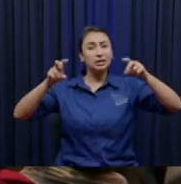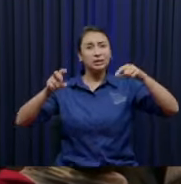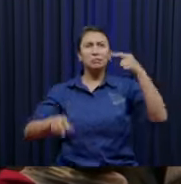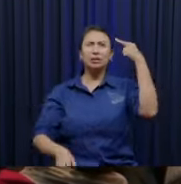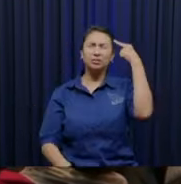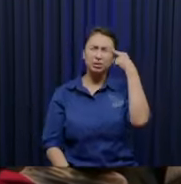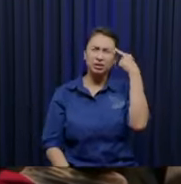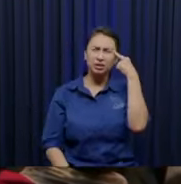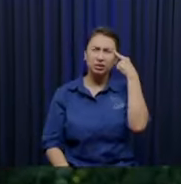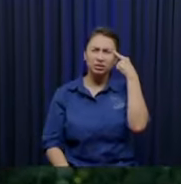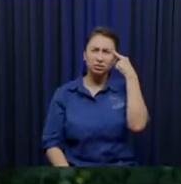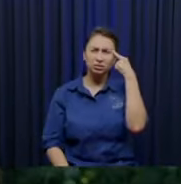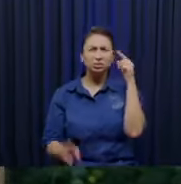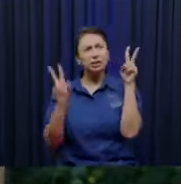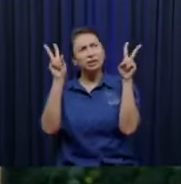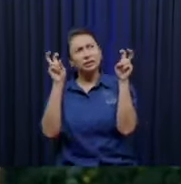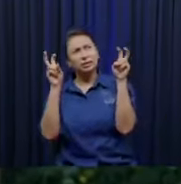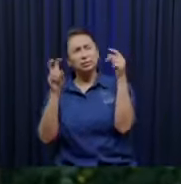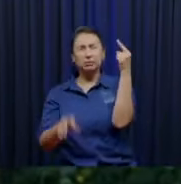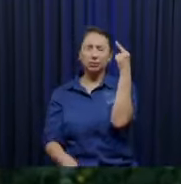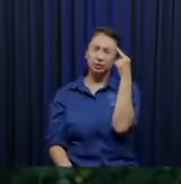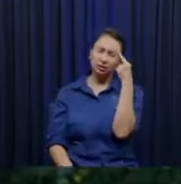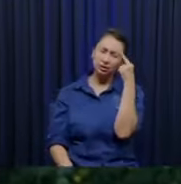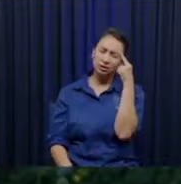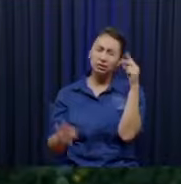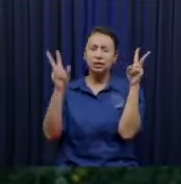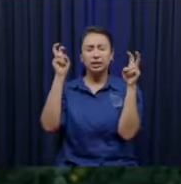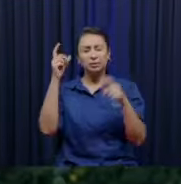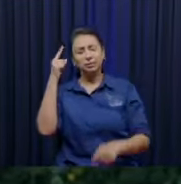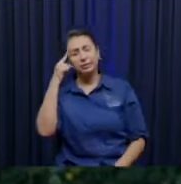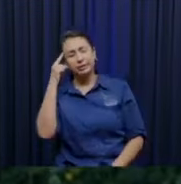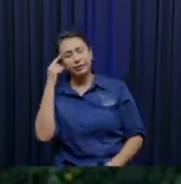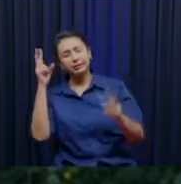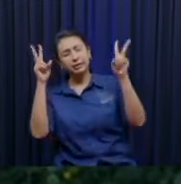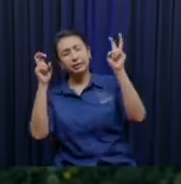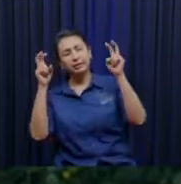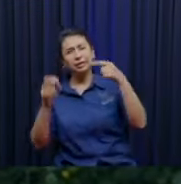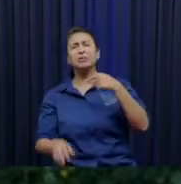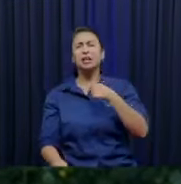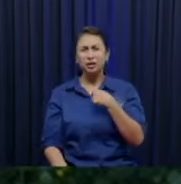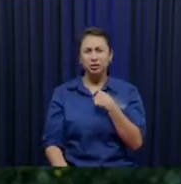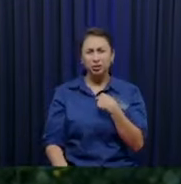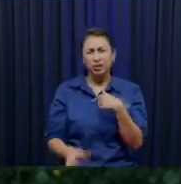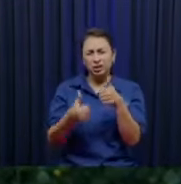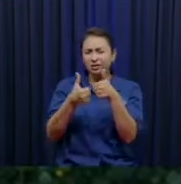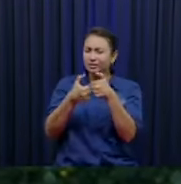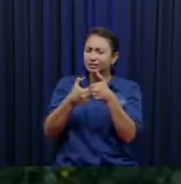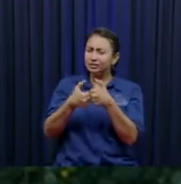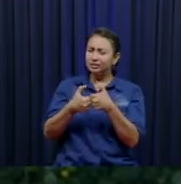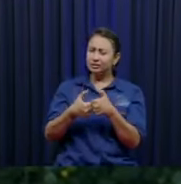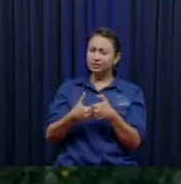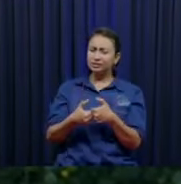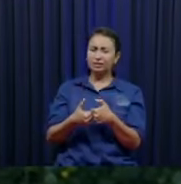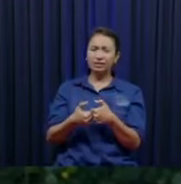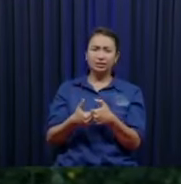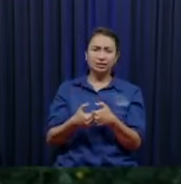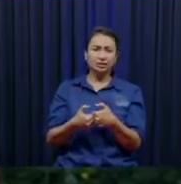cada vez se va volviendo más grande la temática en mi corazón. Y es